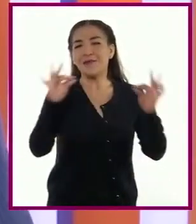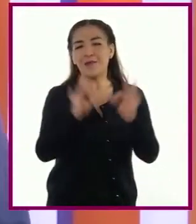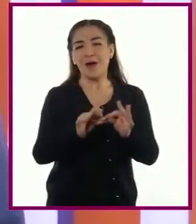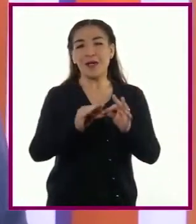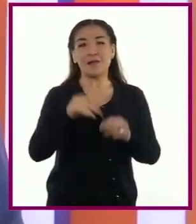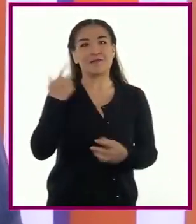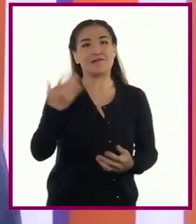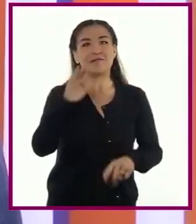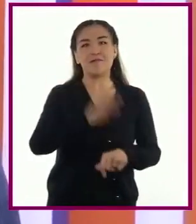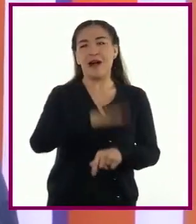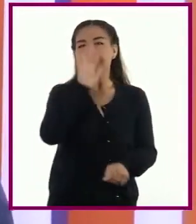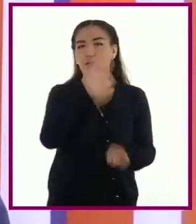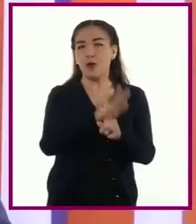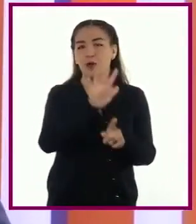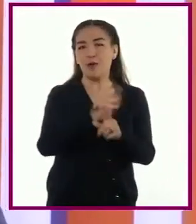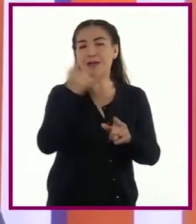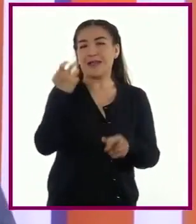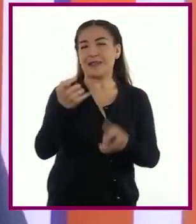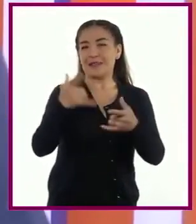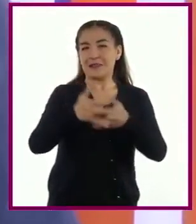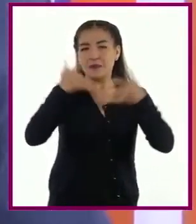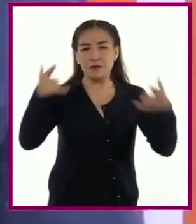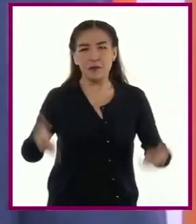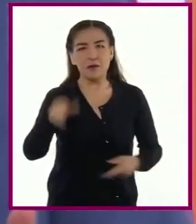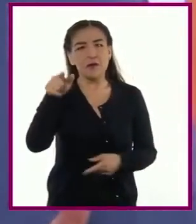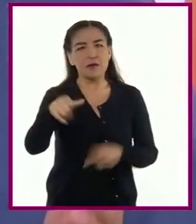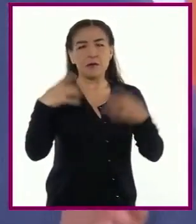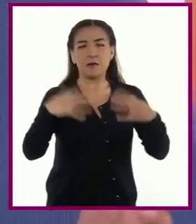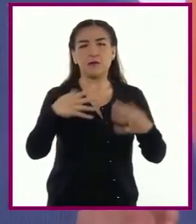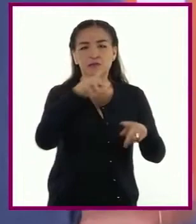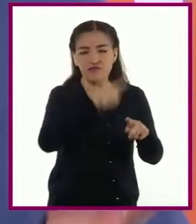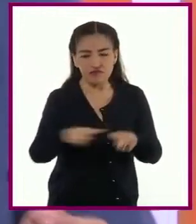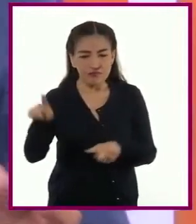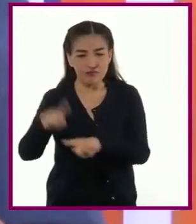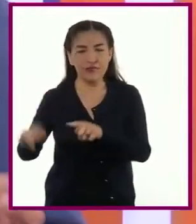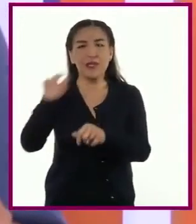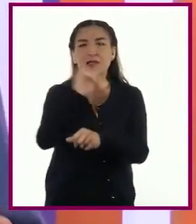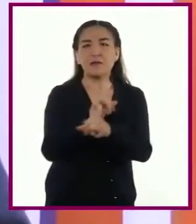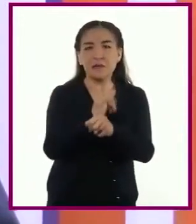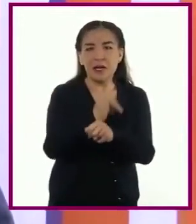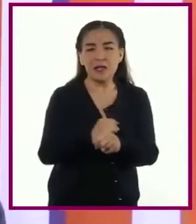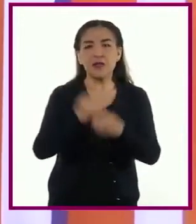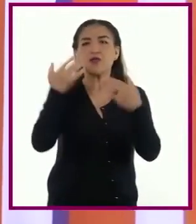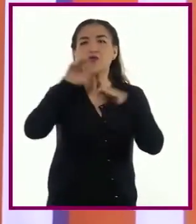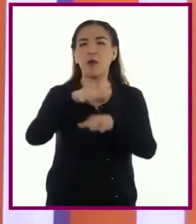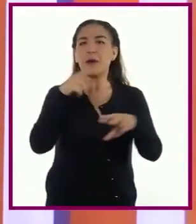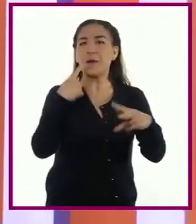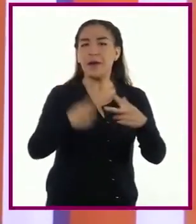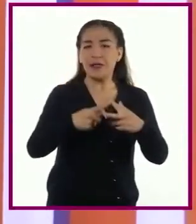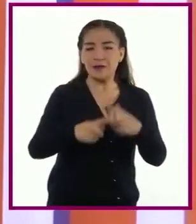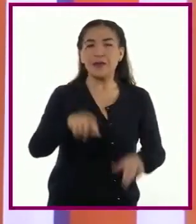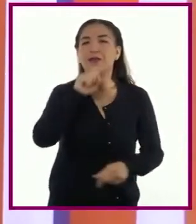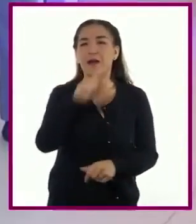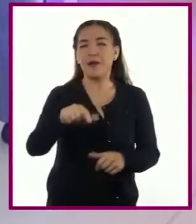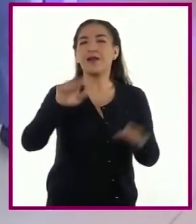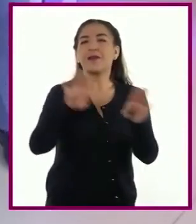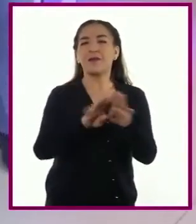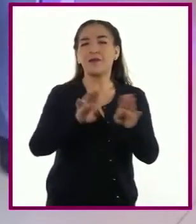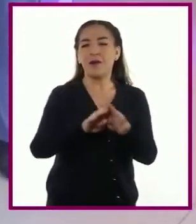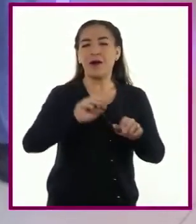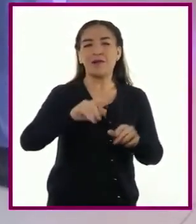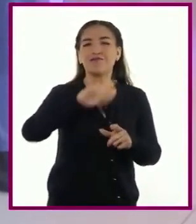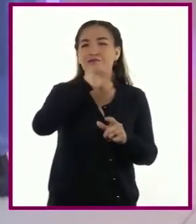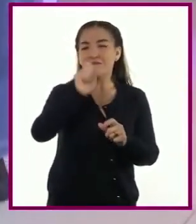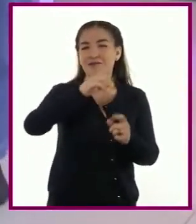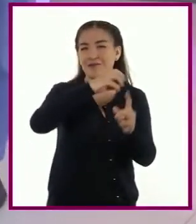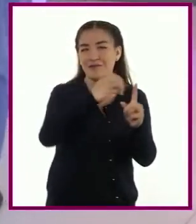e influyentes de la historia. Realizó grandes aportes en distintas ramas de las matemáticas y de la astronomía. Tengan